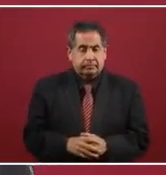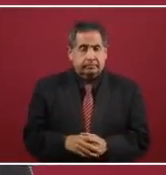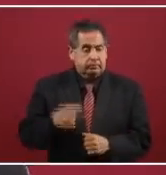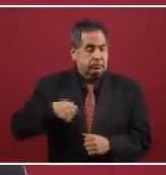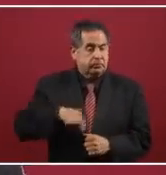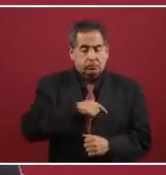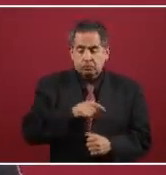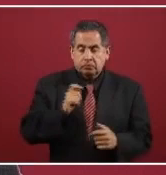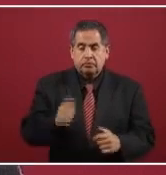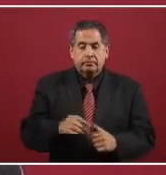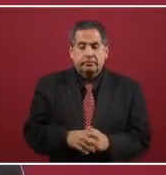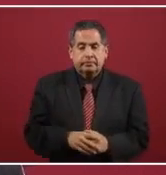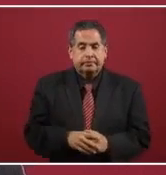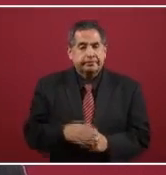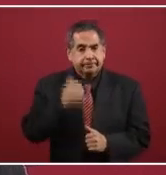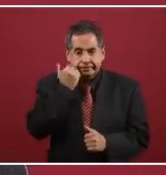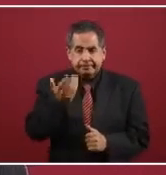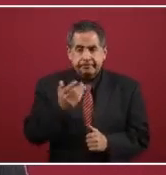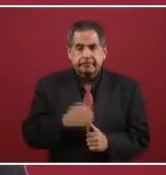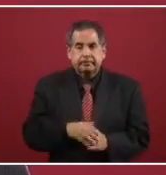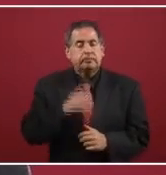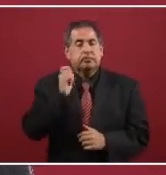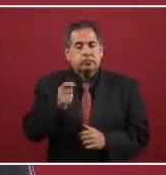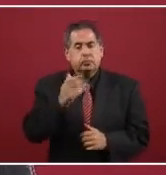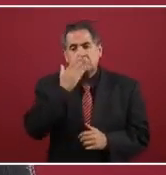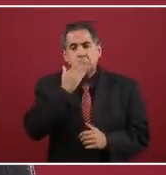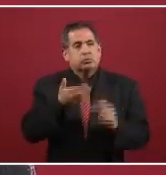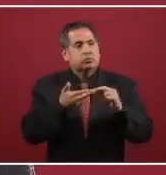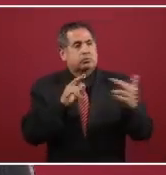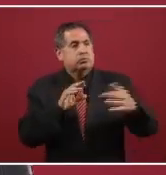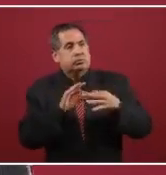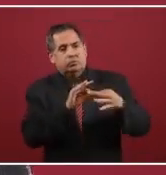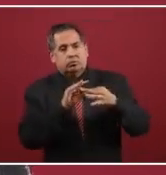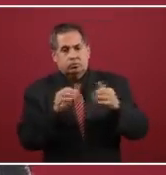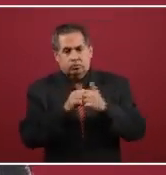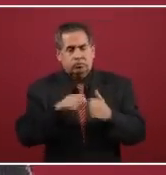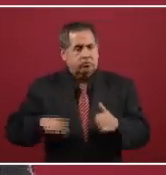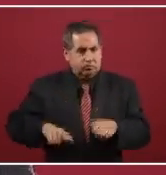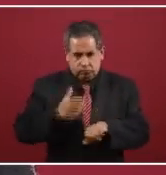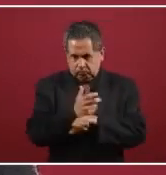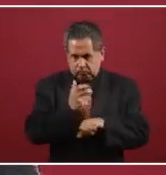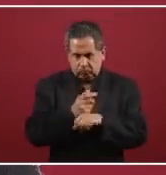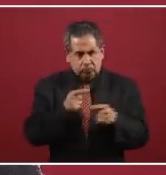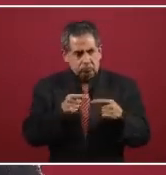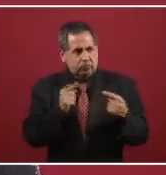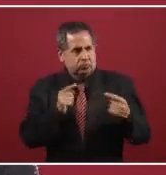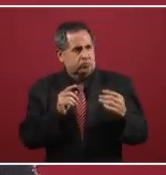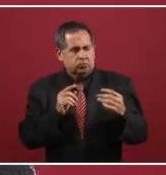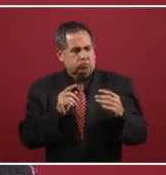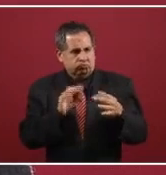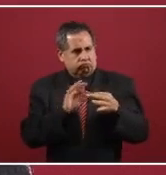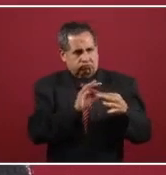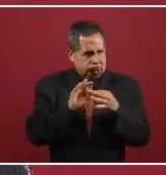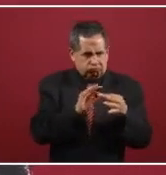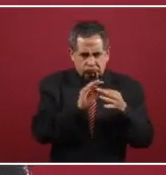Nosotros queremos mantener una muy buena relación con el gobierno de Estados Unidos, y al mismo tiempo